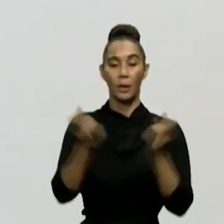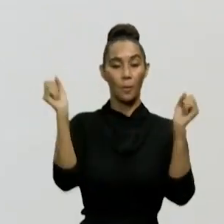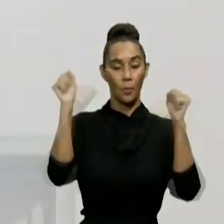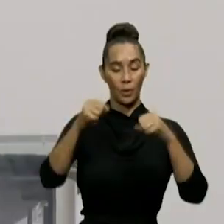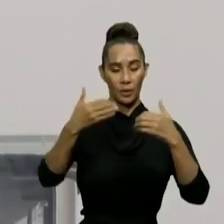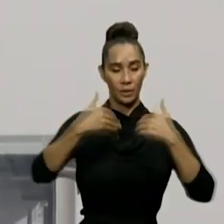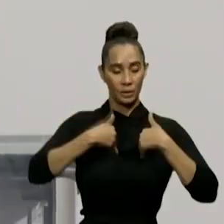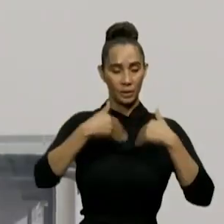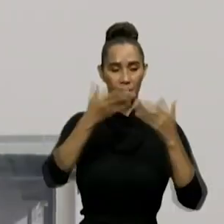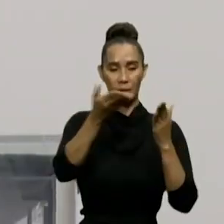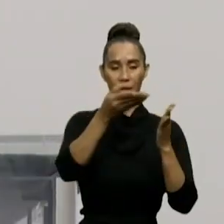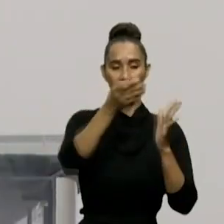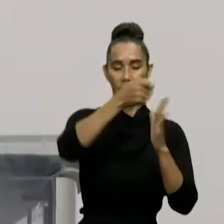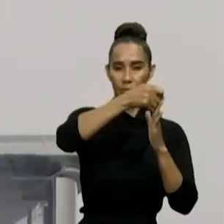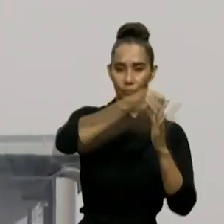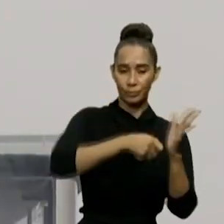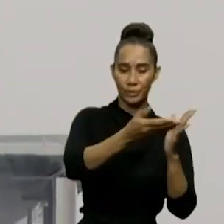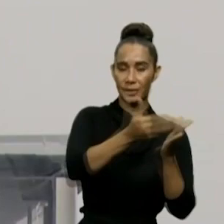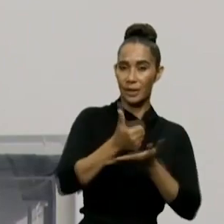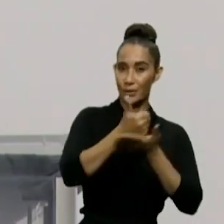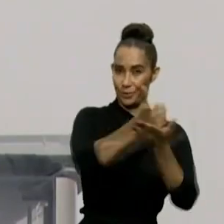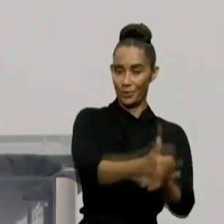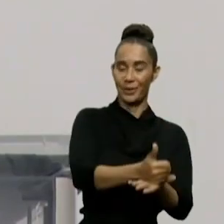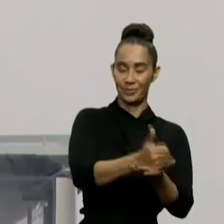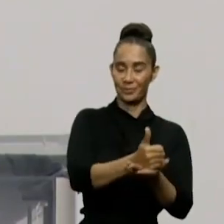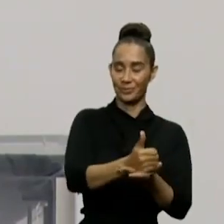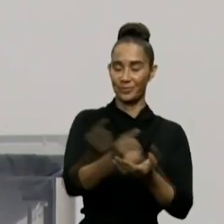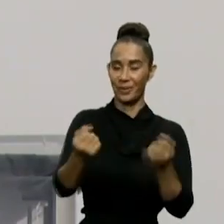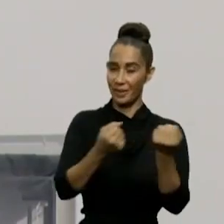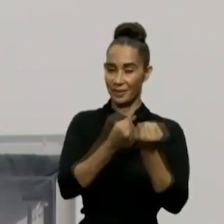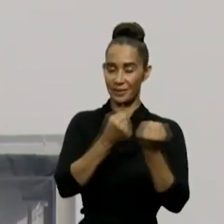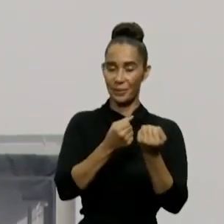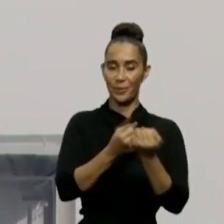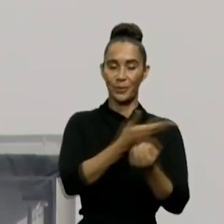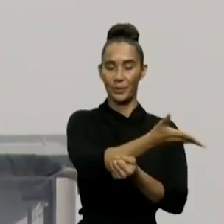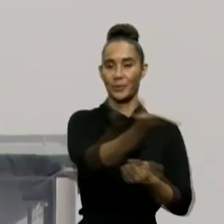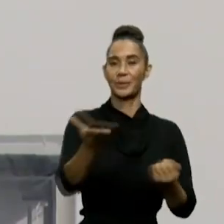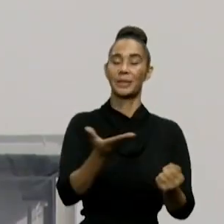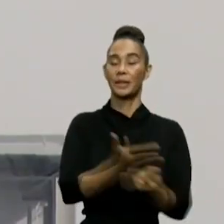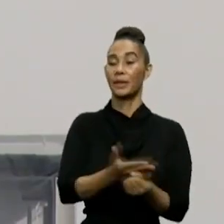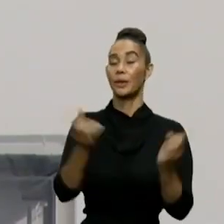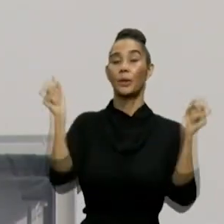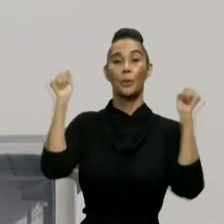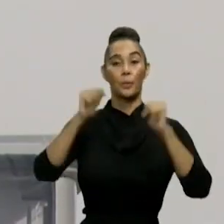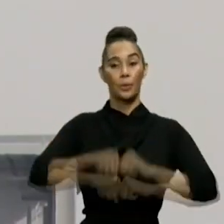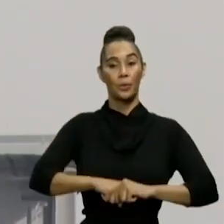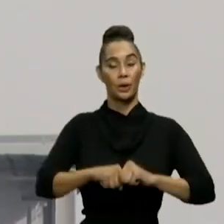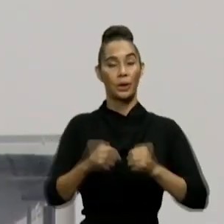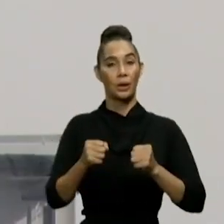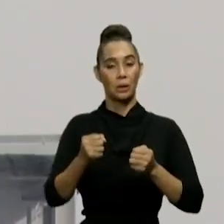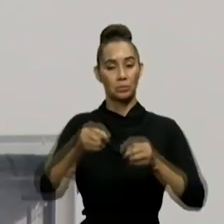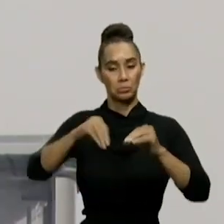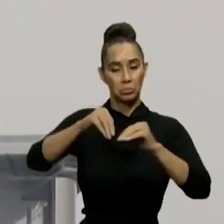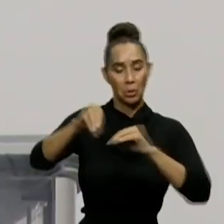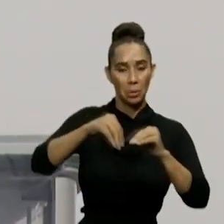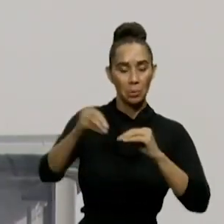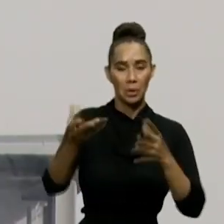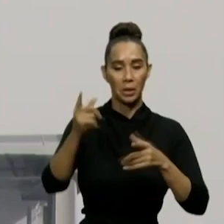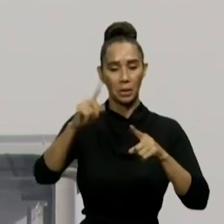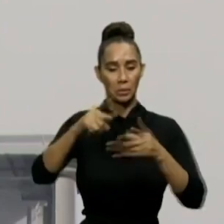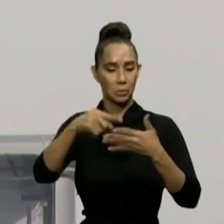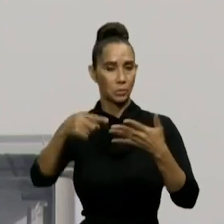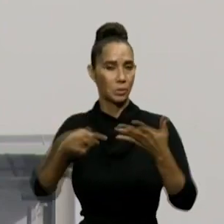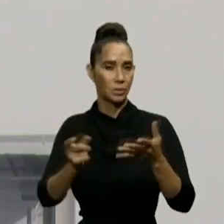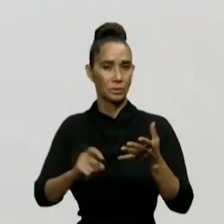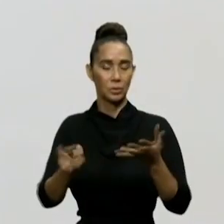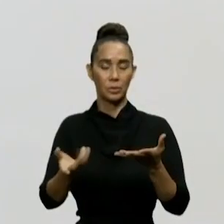esta pequeña pero necesaria y gran aportación para ellos, con lo que podrán cubrir necesidades